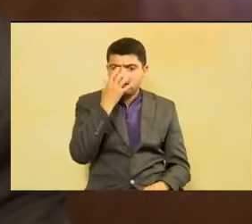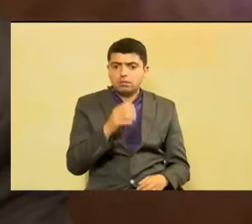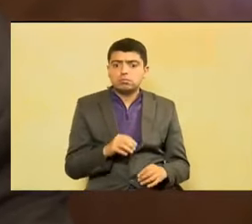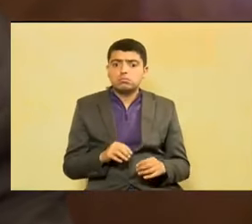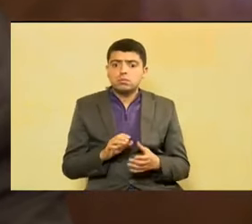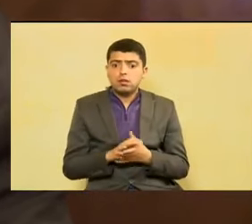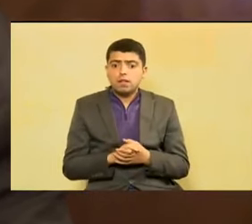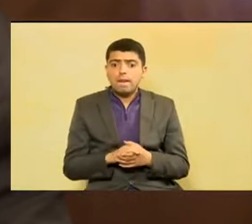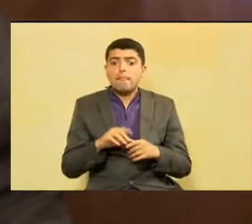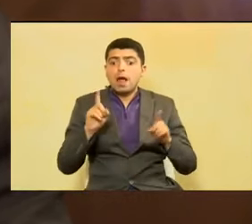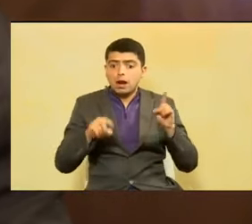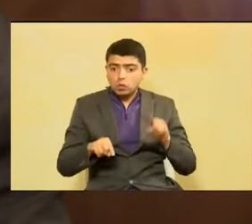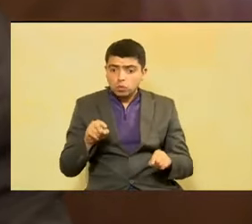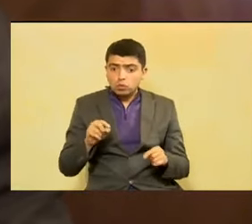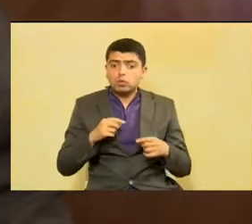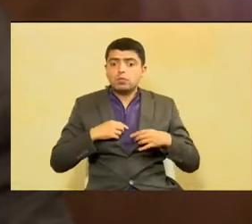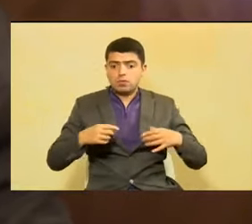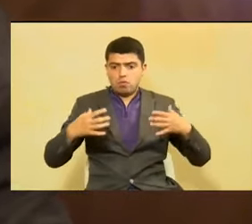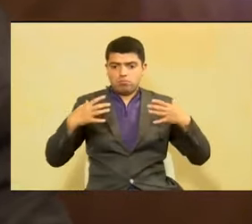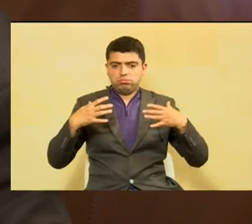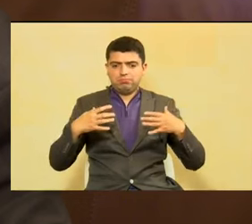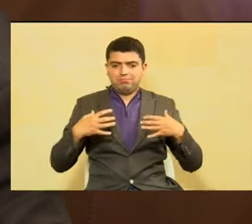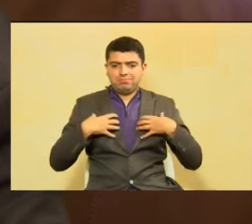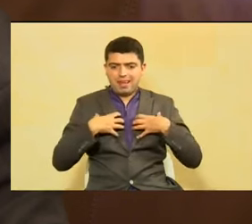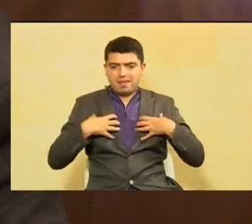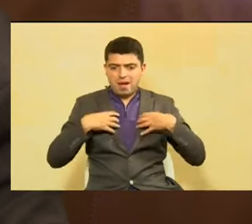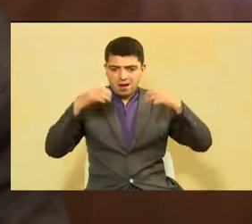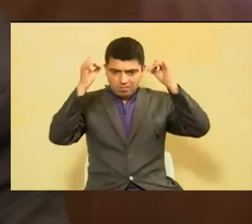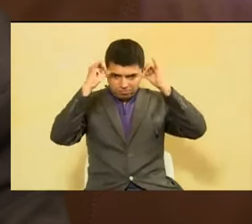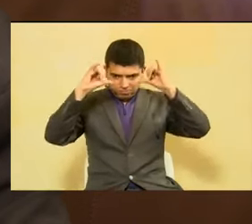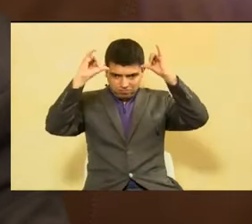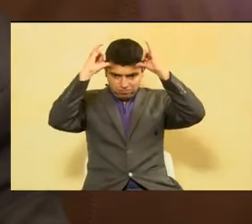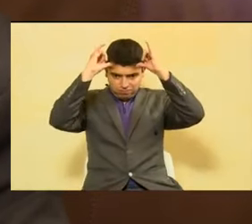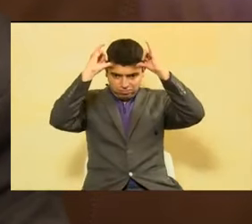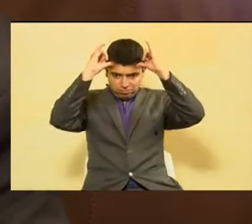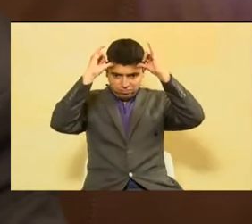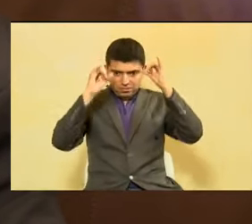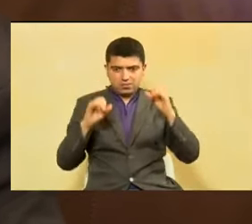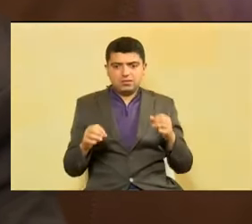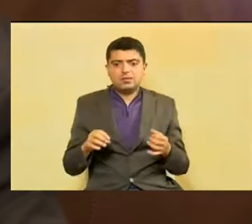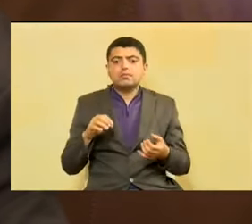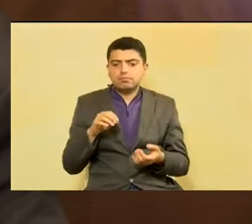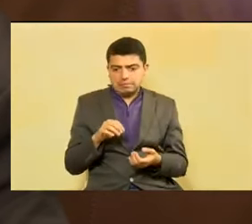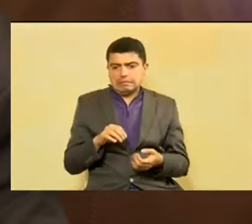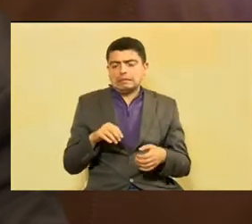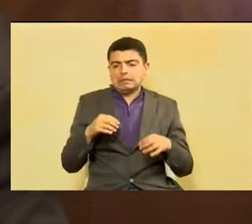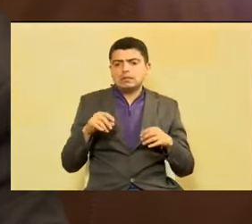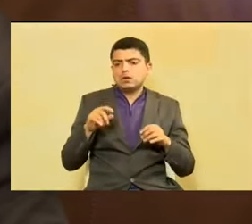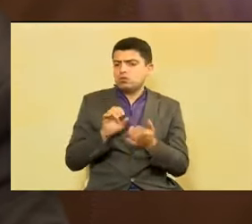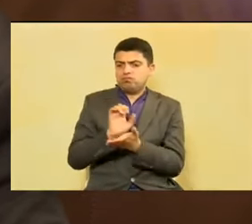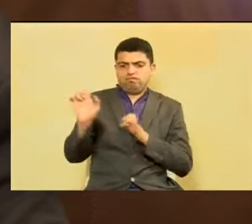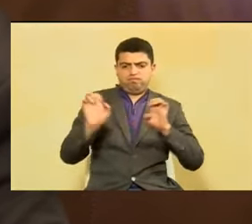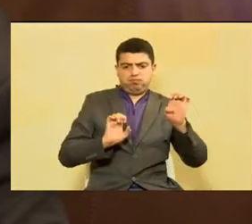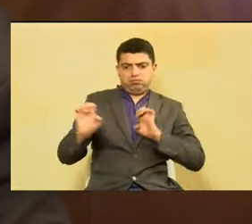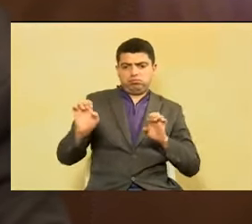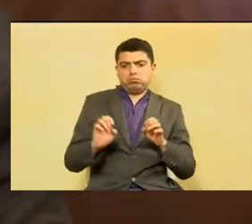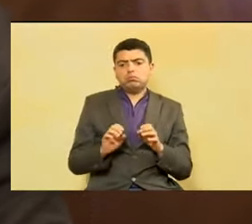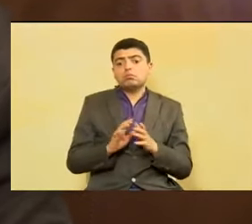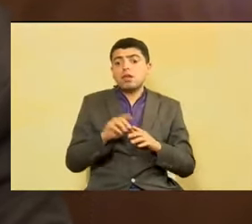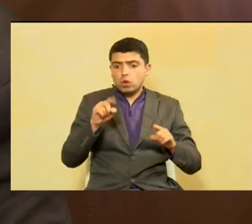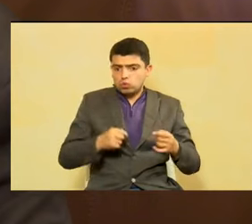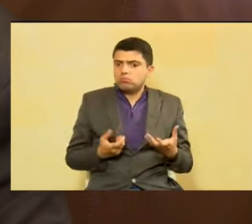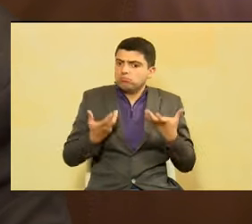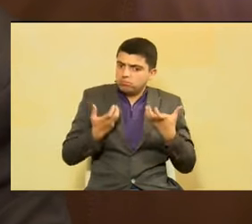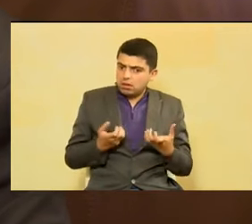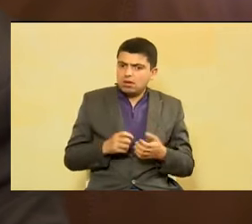están impulsando el proyecto antitaurino porque pues yo creo que aquí hay voluntad de parte de muchos de aprobarlo y no es justo que